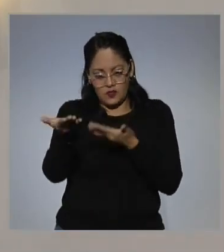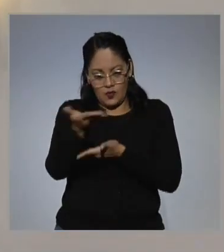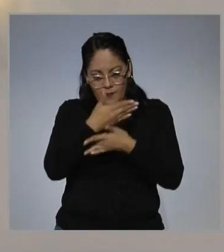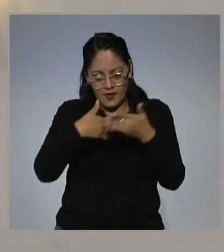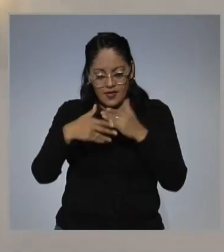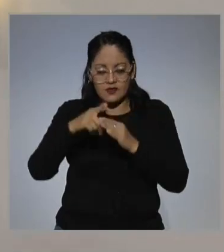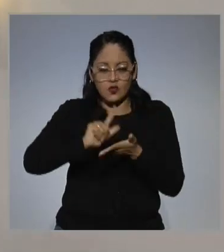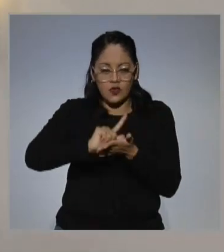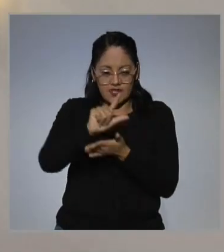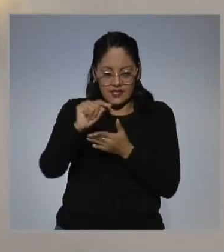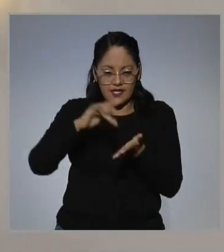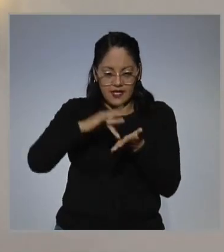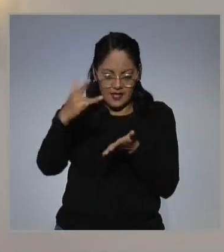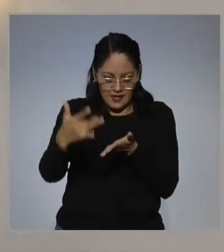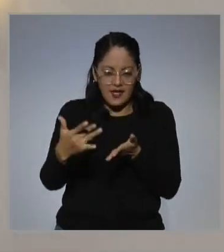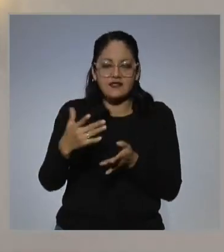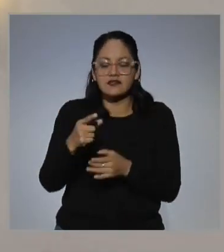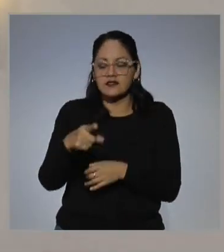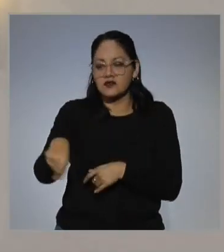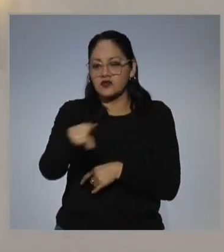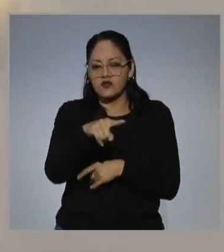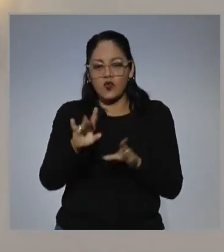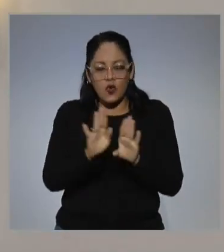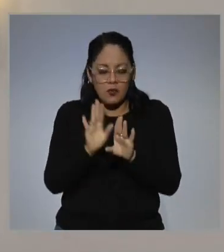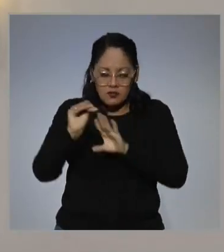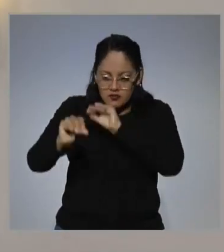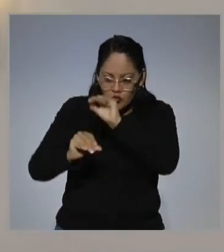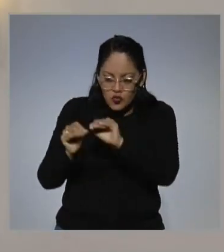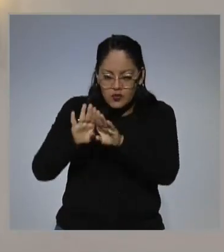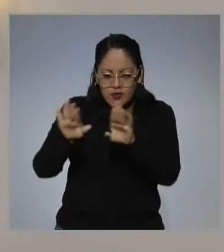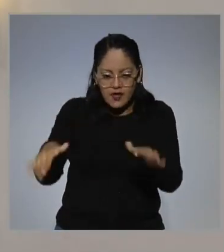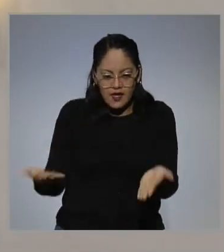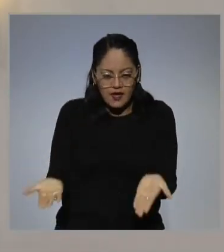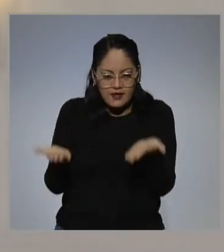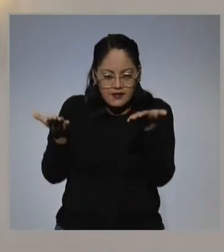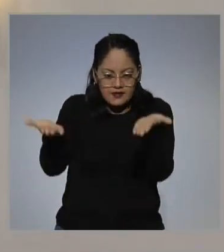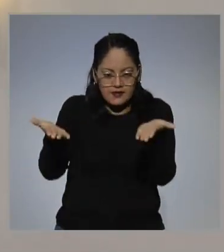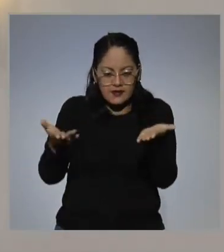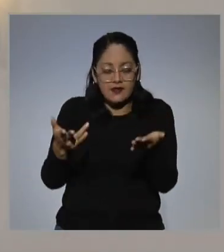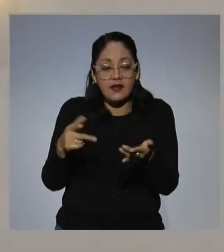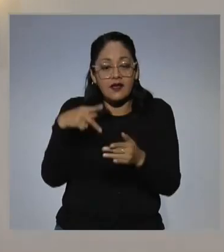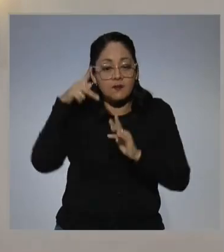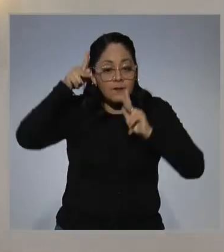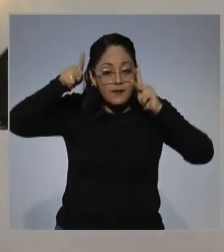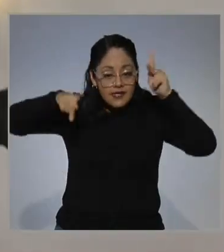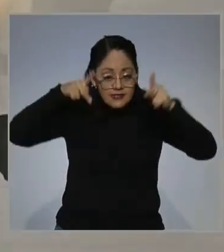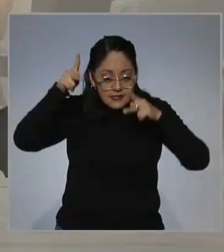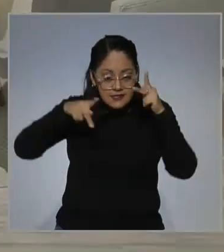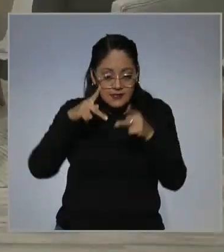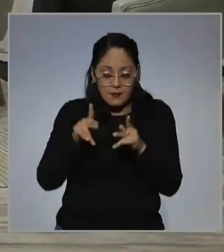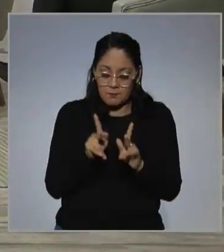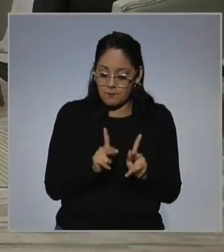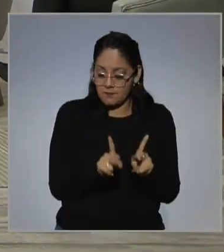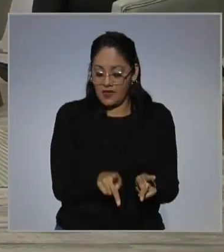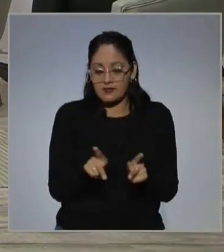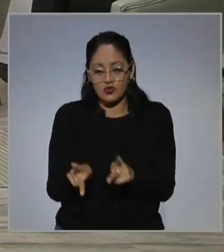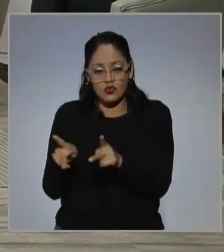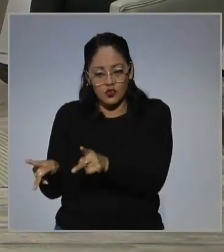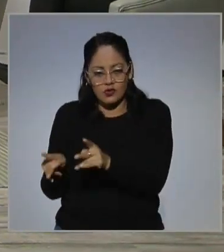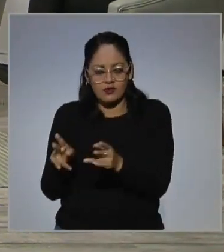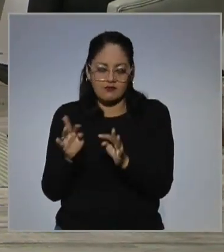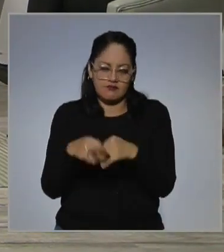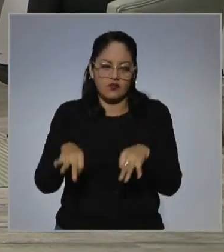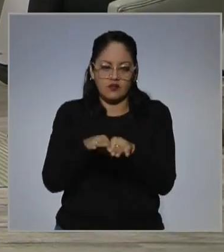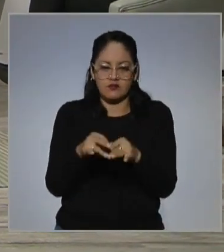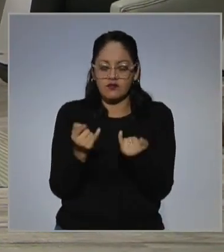Twitter. Muchas gracias, lo están haciendo, cómo montaron sus altares, sus ofrendas, estas visitas también al panteón que decías que son muy